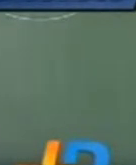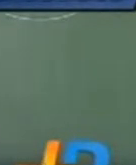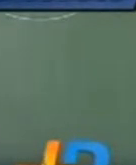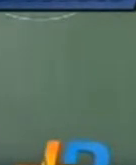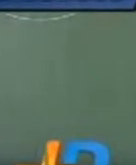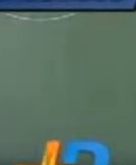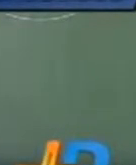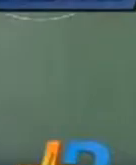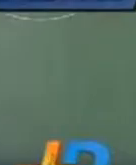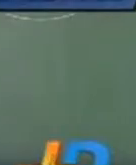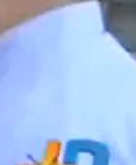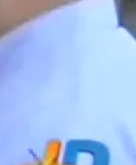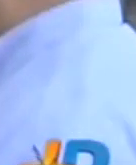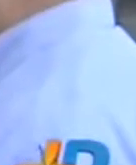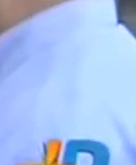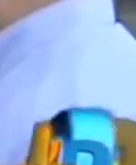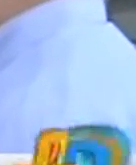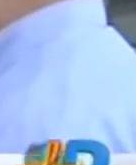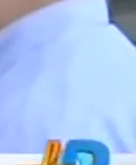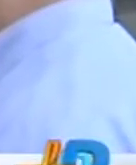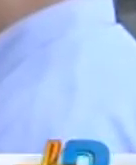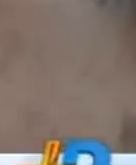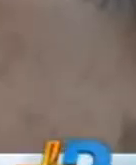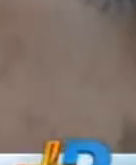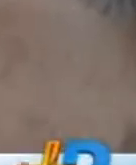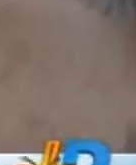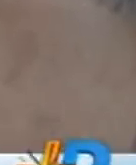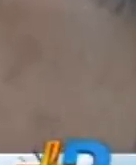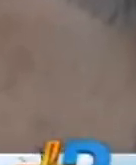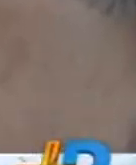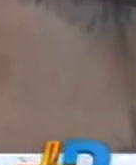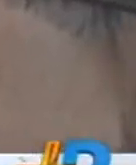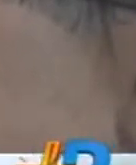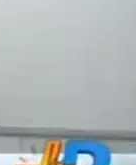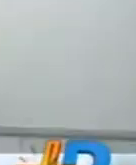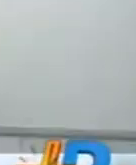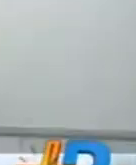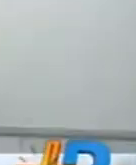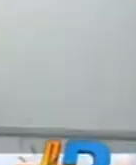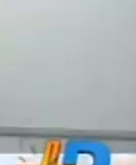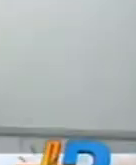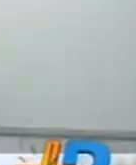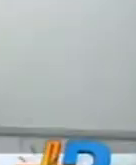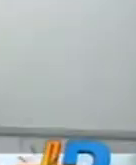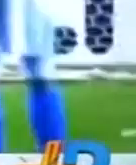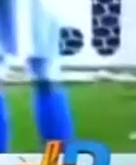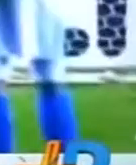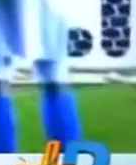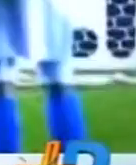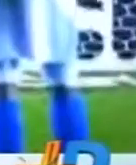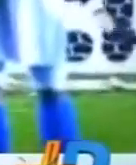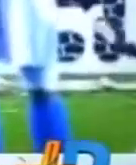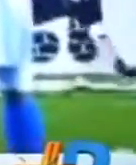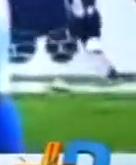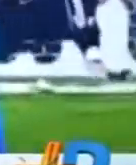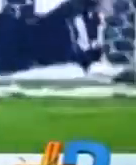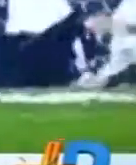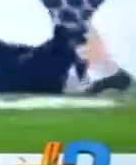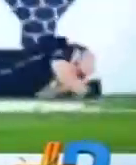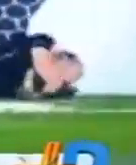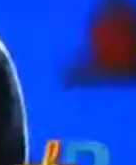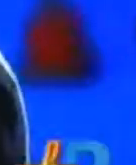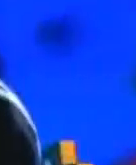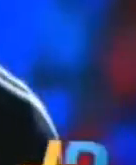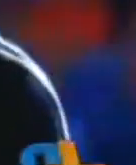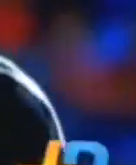con los detalles. Hace unas semanas, en diálogo con Más Pacífico, el numerólogo Víctor Gallego hizo tres vaticinios. El fracaso del América en la